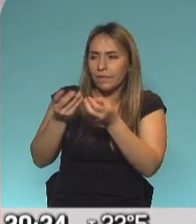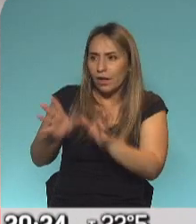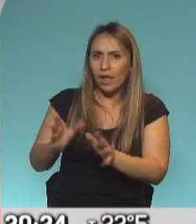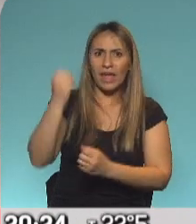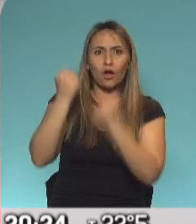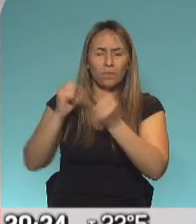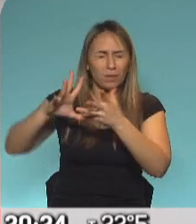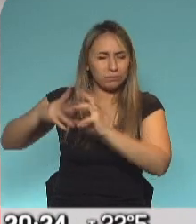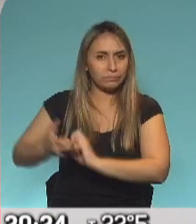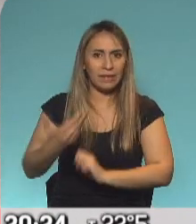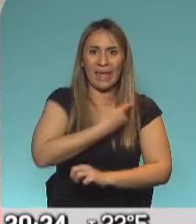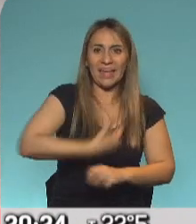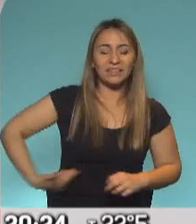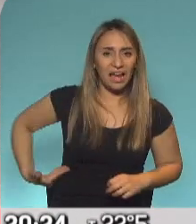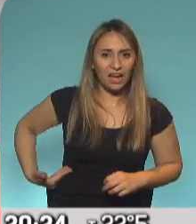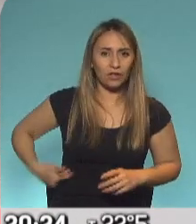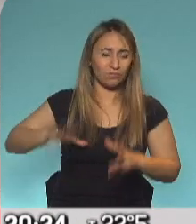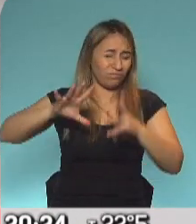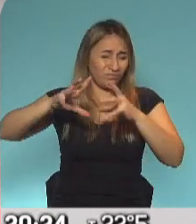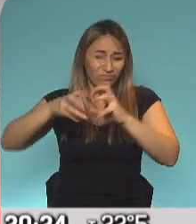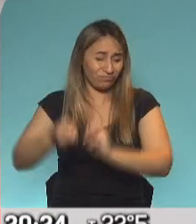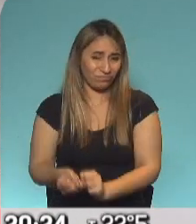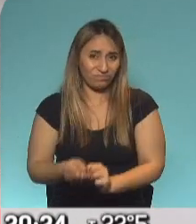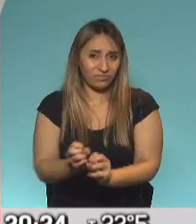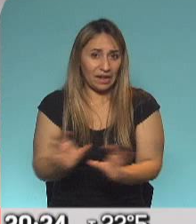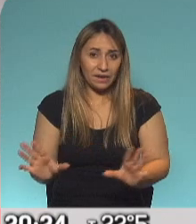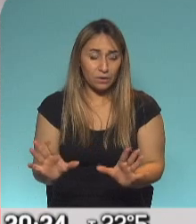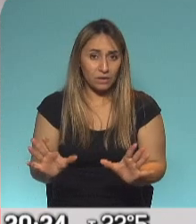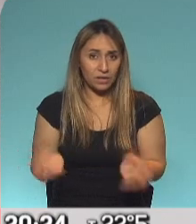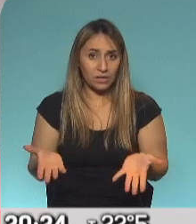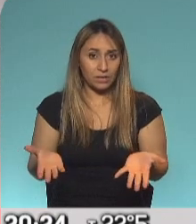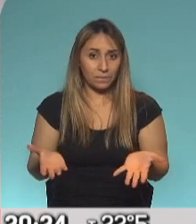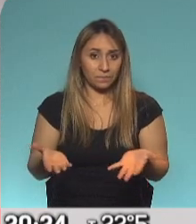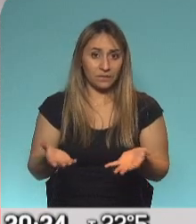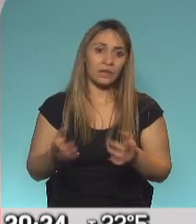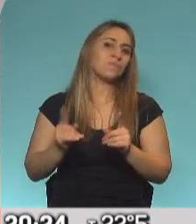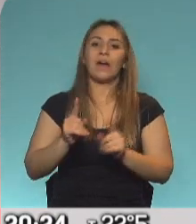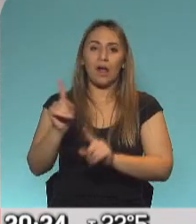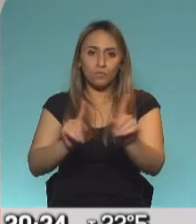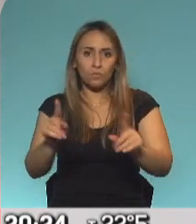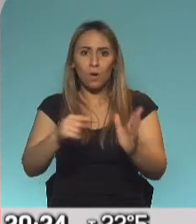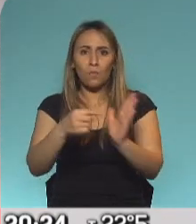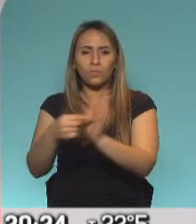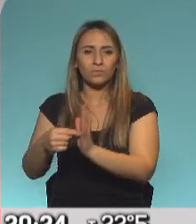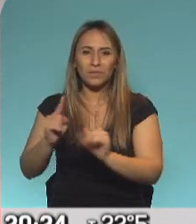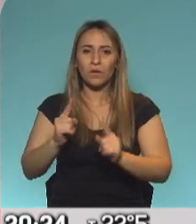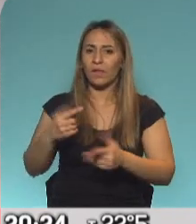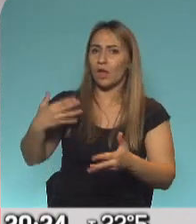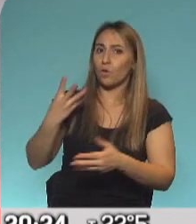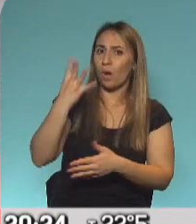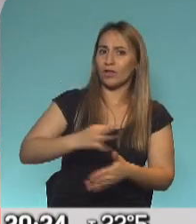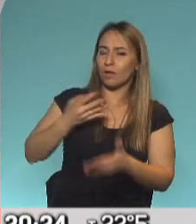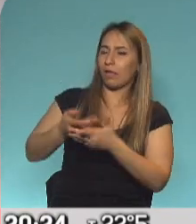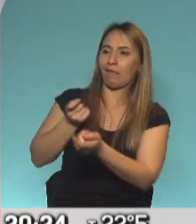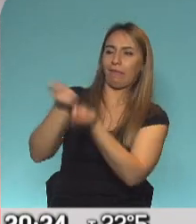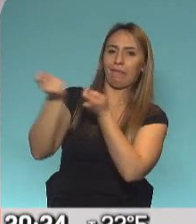Estado totalmente raquítico, dejó coletazos de ese andamiaje de